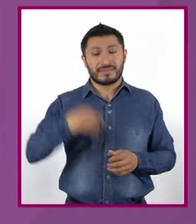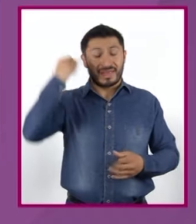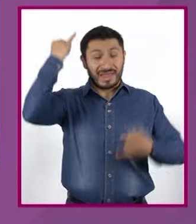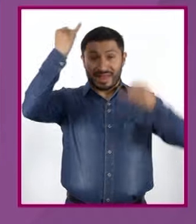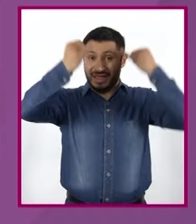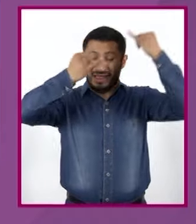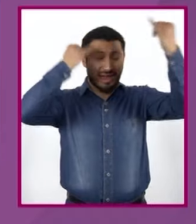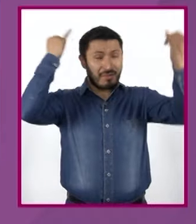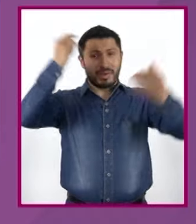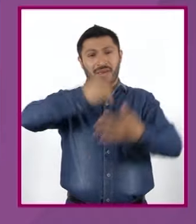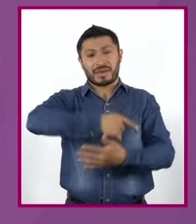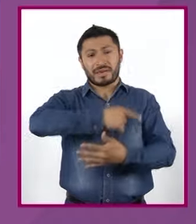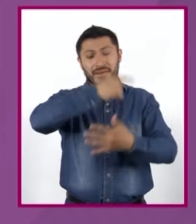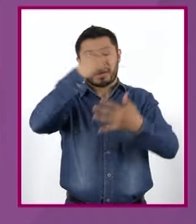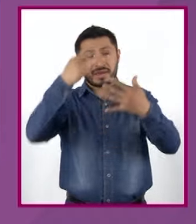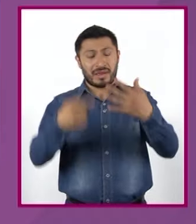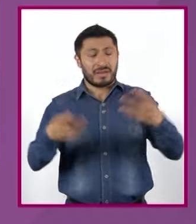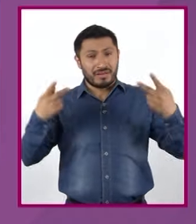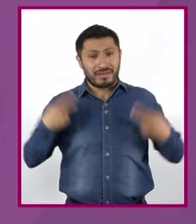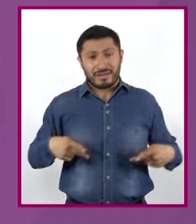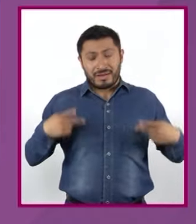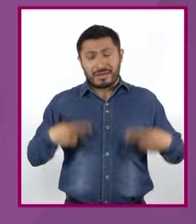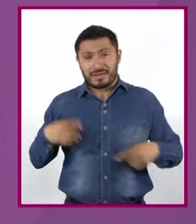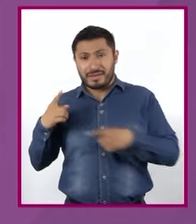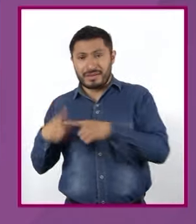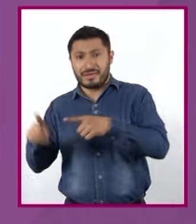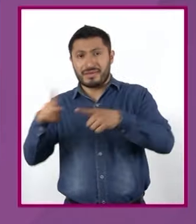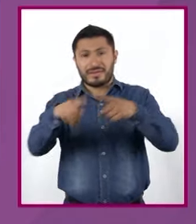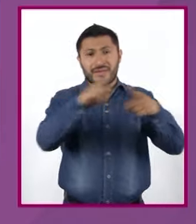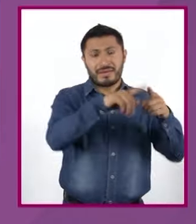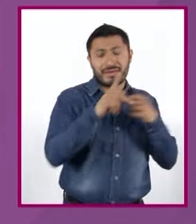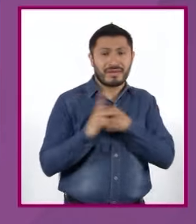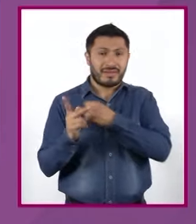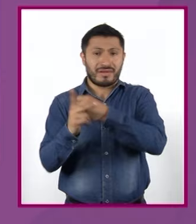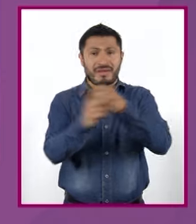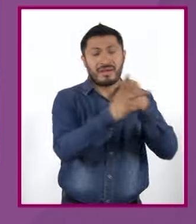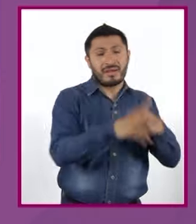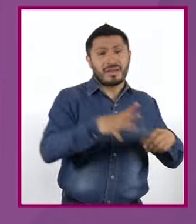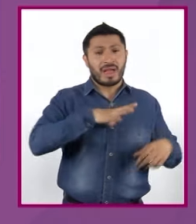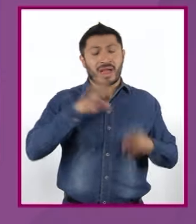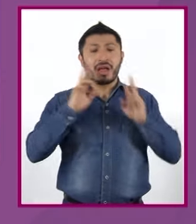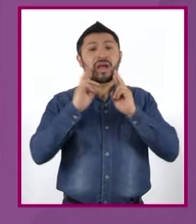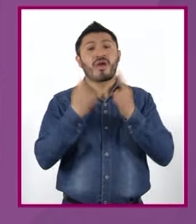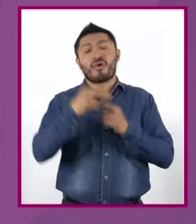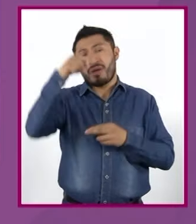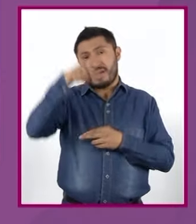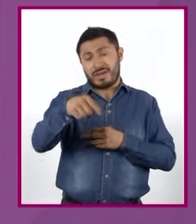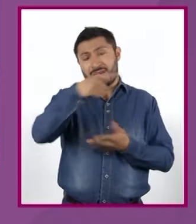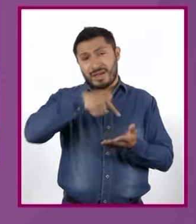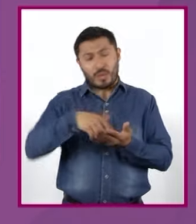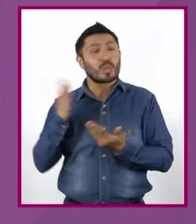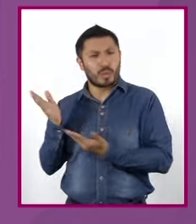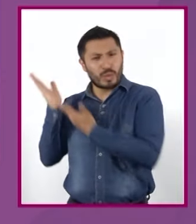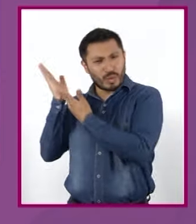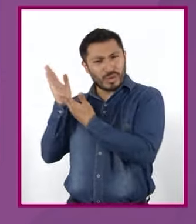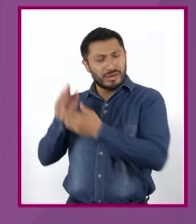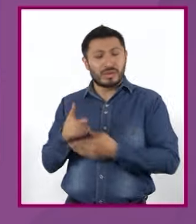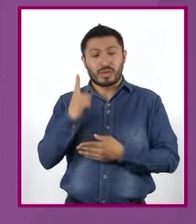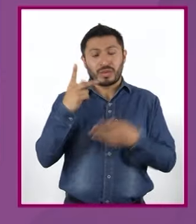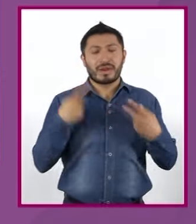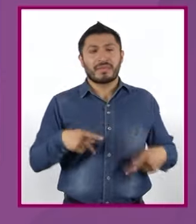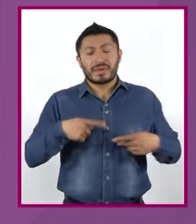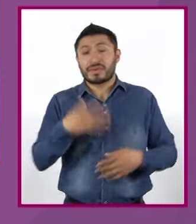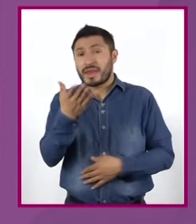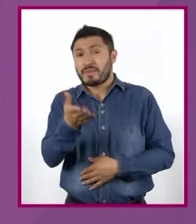Imaginen que estos personajes provienen de países distintos y están reunidos en este lugar. Alguien ordenó una